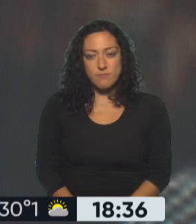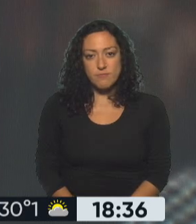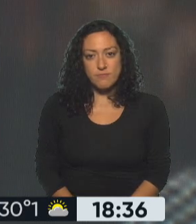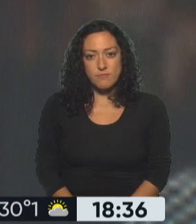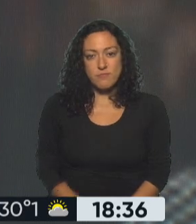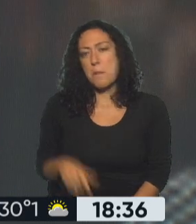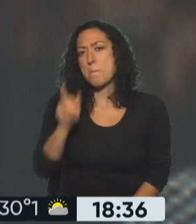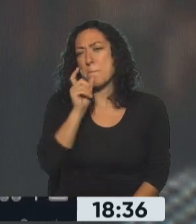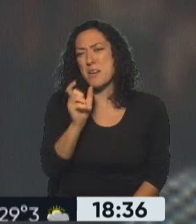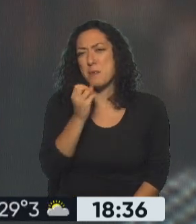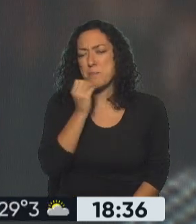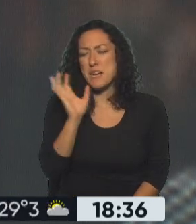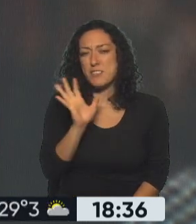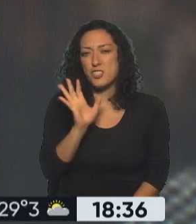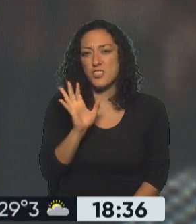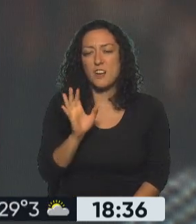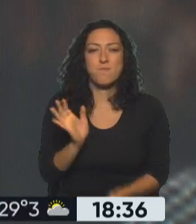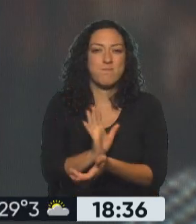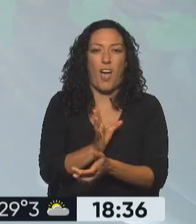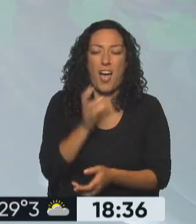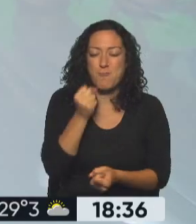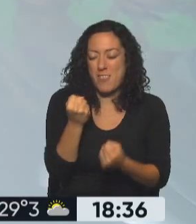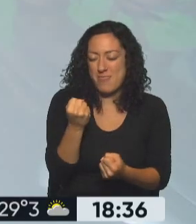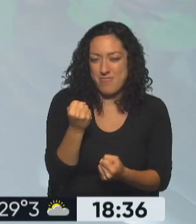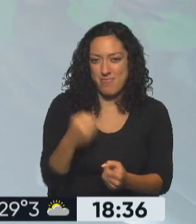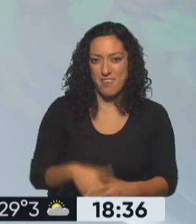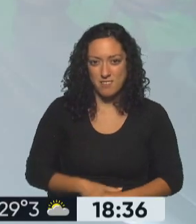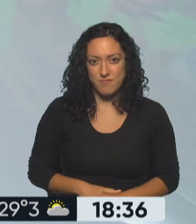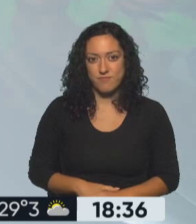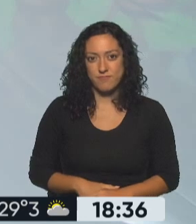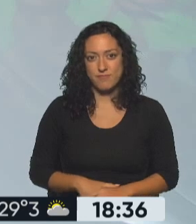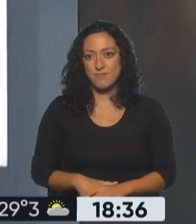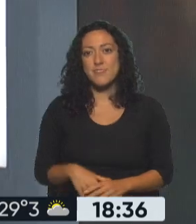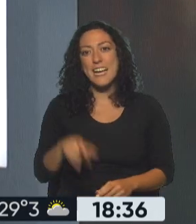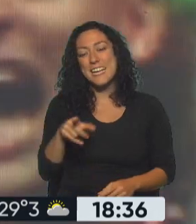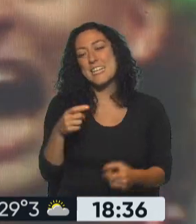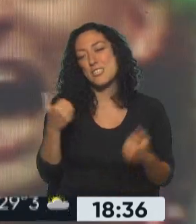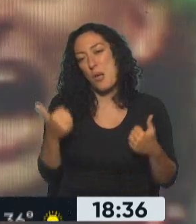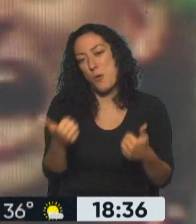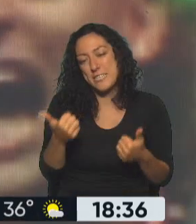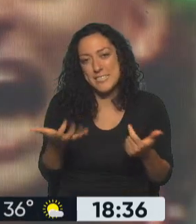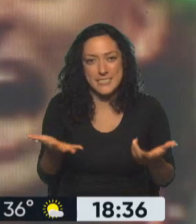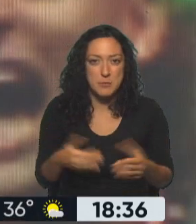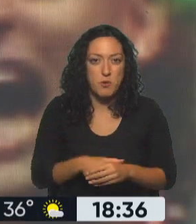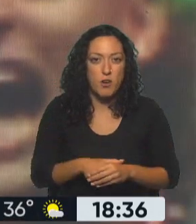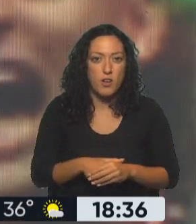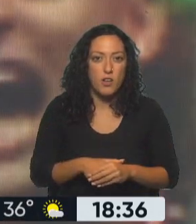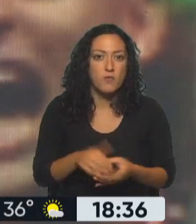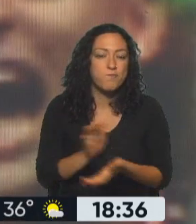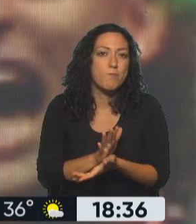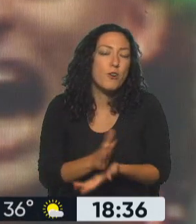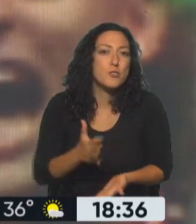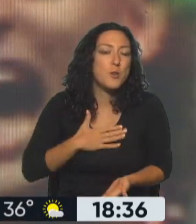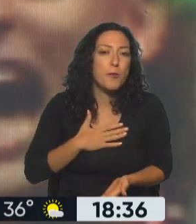Bueno, hay una palabra maravillosa que es el aguante. El aguante. El aguante está bueno. El aguante lo hace lo más soberano que tiene